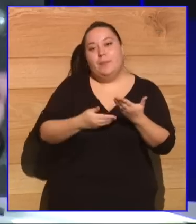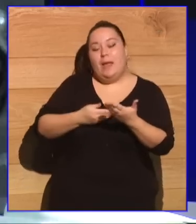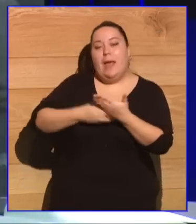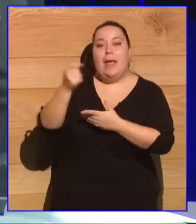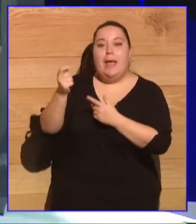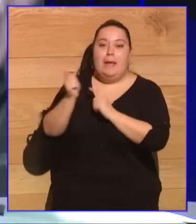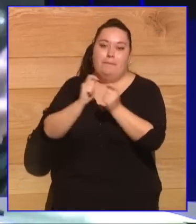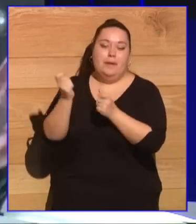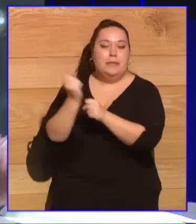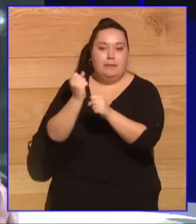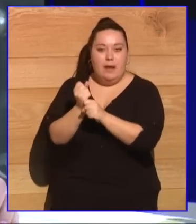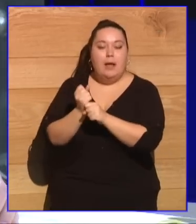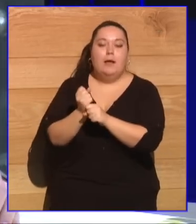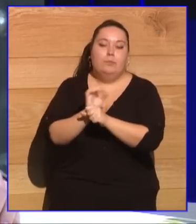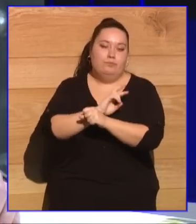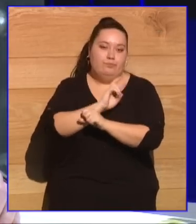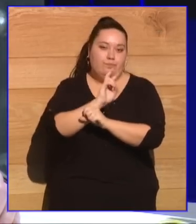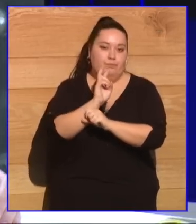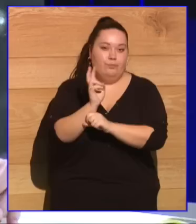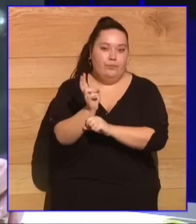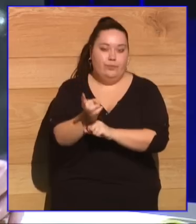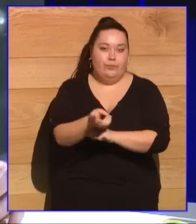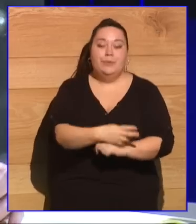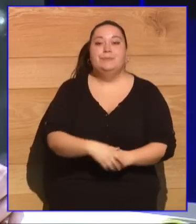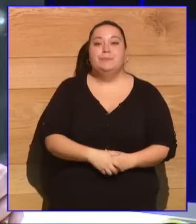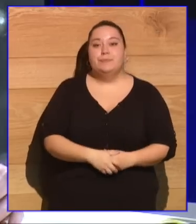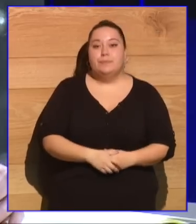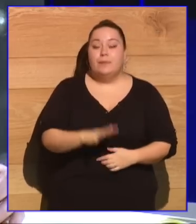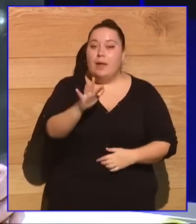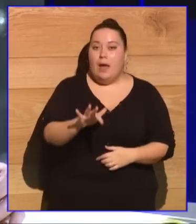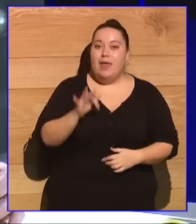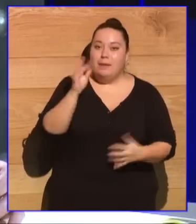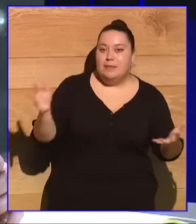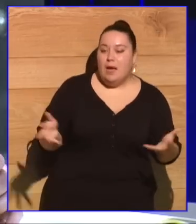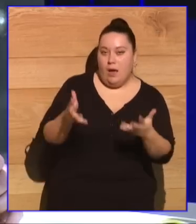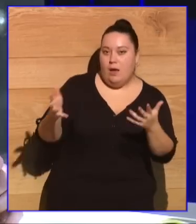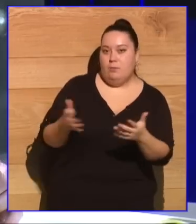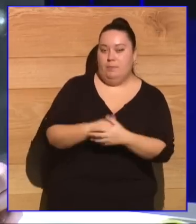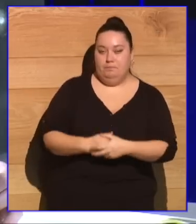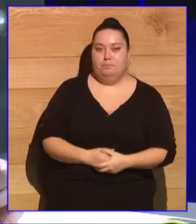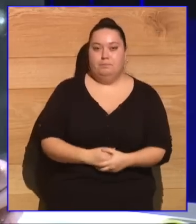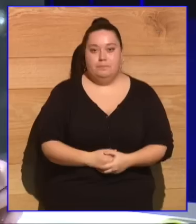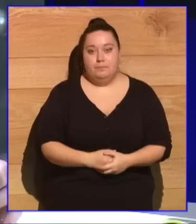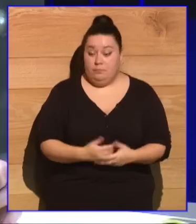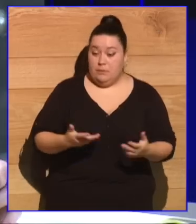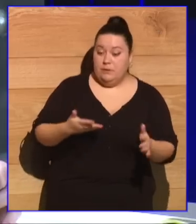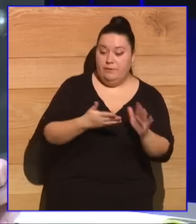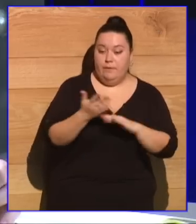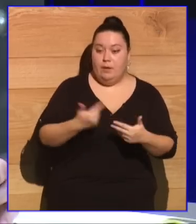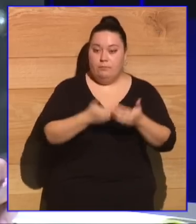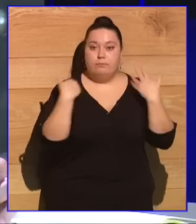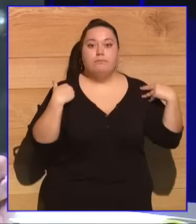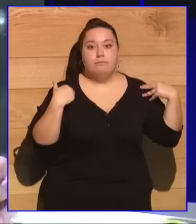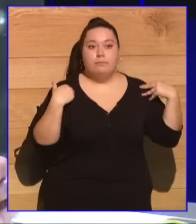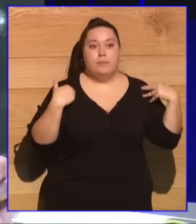fin, ilustrador, muchísimas cosas. Y en este caso además animador, que se va a dedicar no de